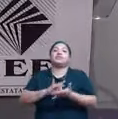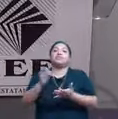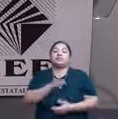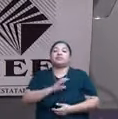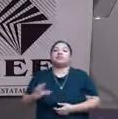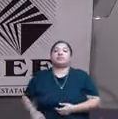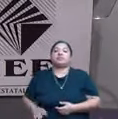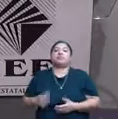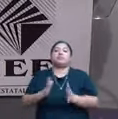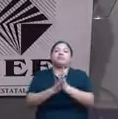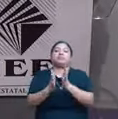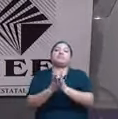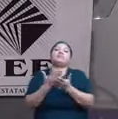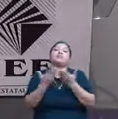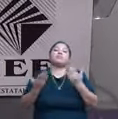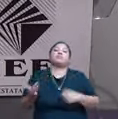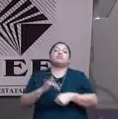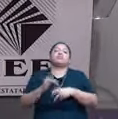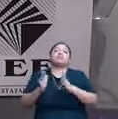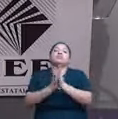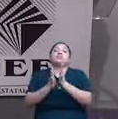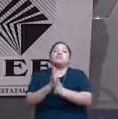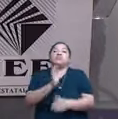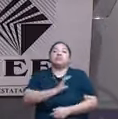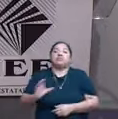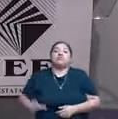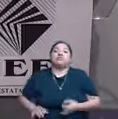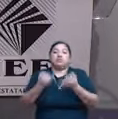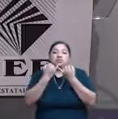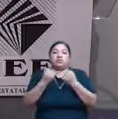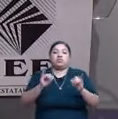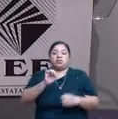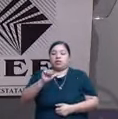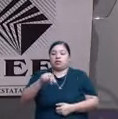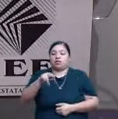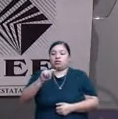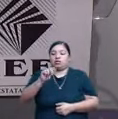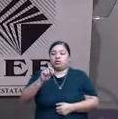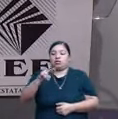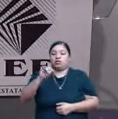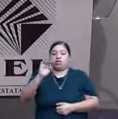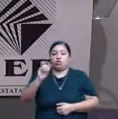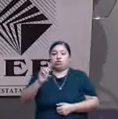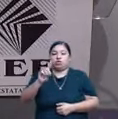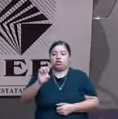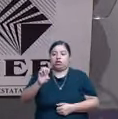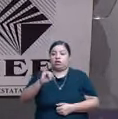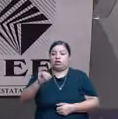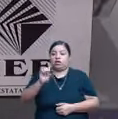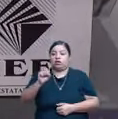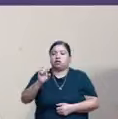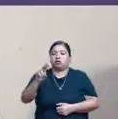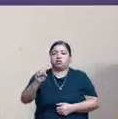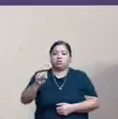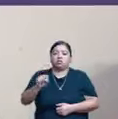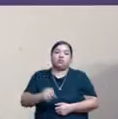intervención. Ahora corresponde la participación del candidato independiente, Antonio de Jesús Olvera Mota. Candidato, tiene la